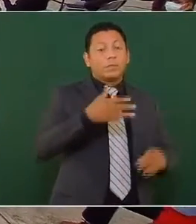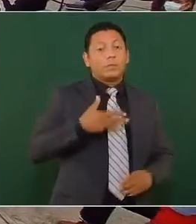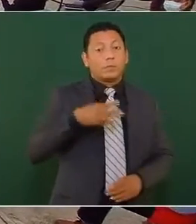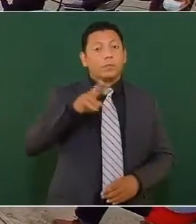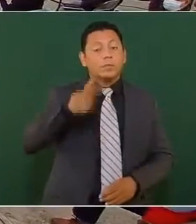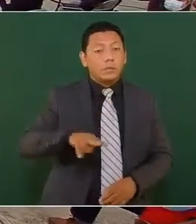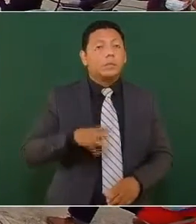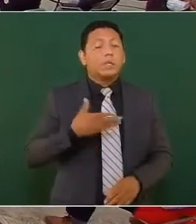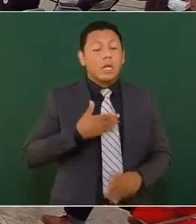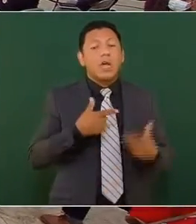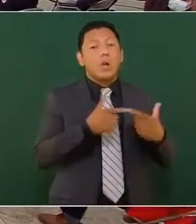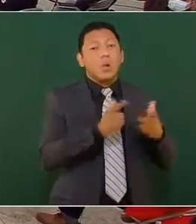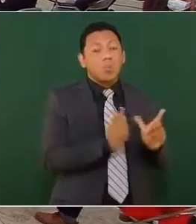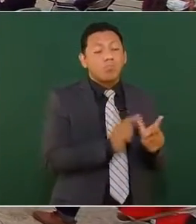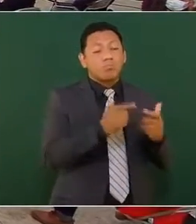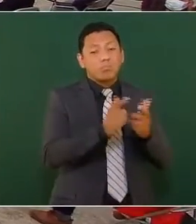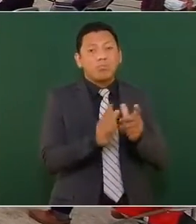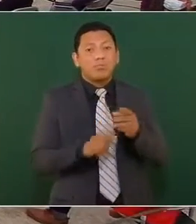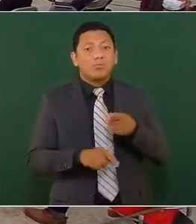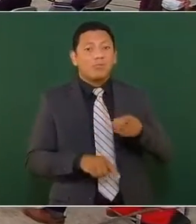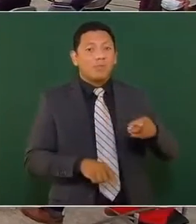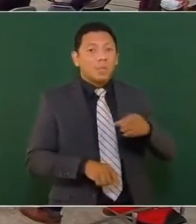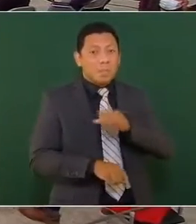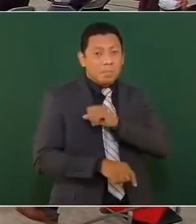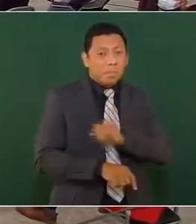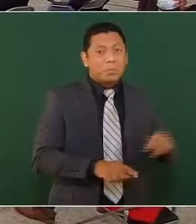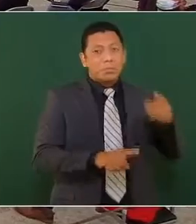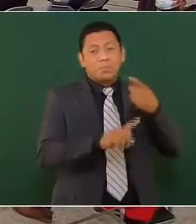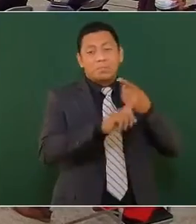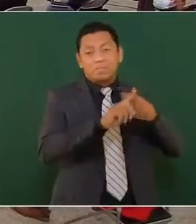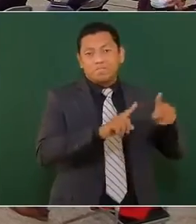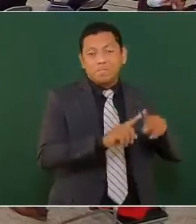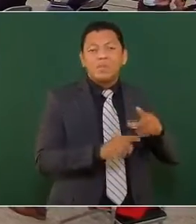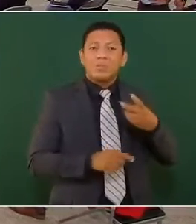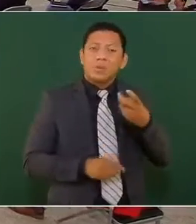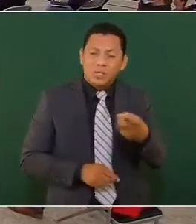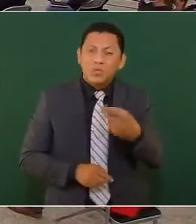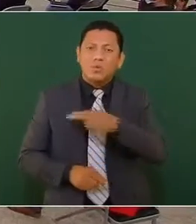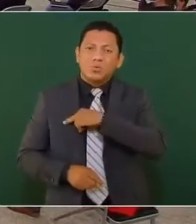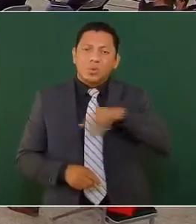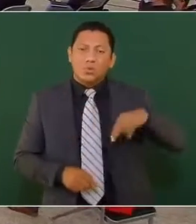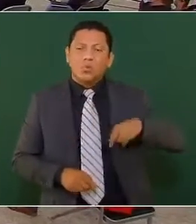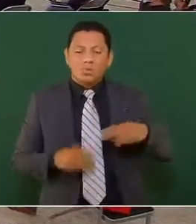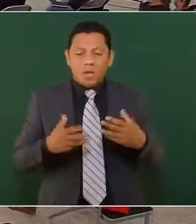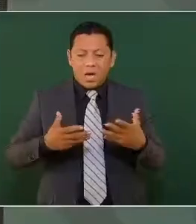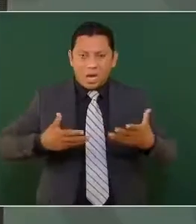esos grupos, pero precisamente esa es la tarea que se está haciendo,